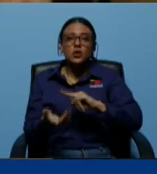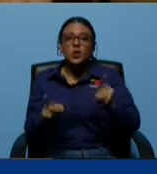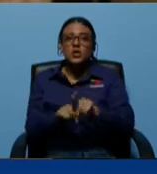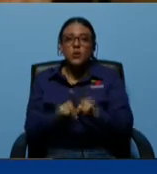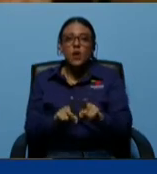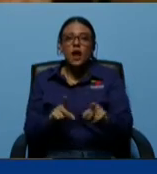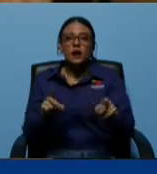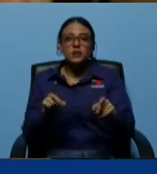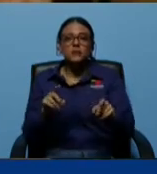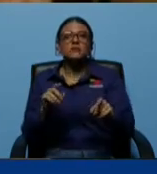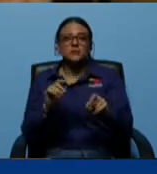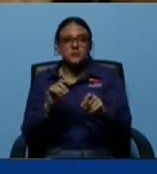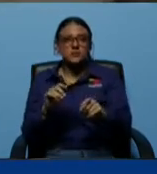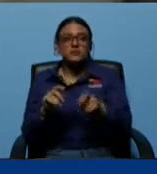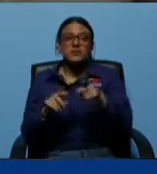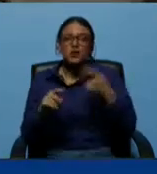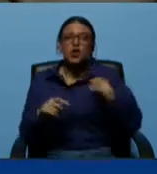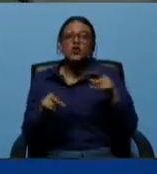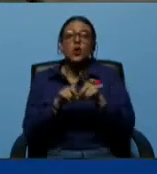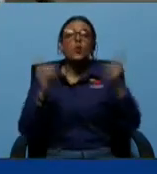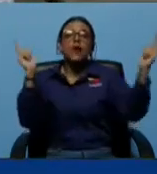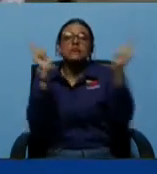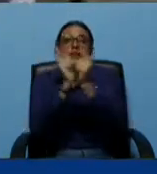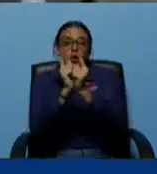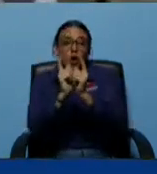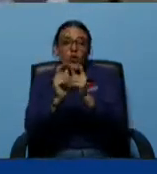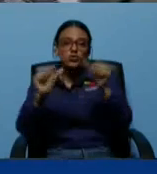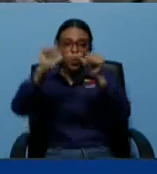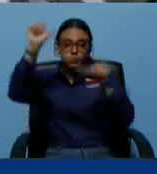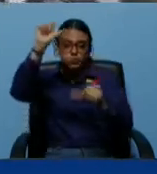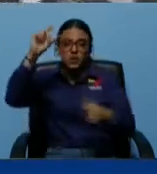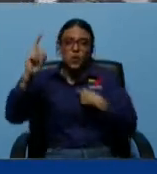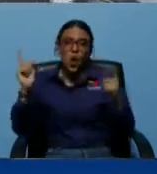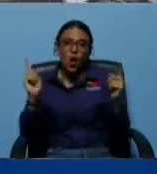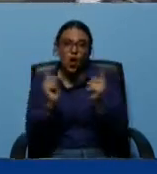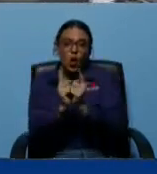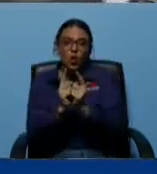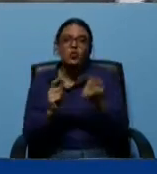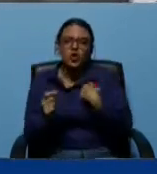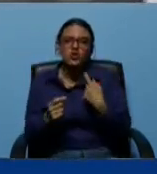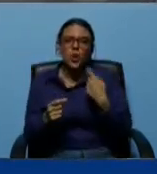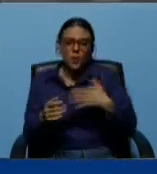brevemente resumiendo, ya no presidente de la República, y me permito acá mostrar,